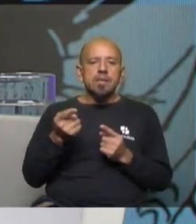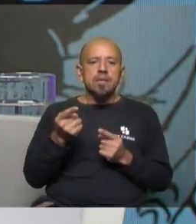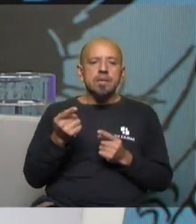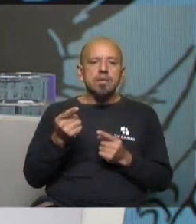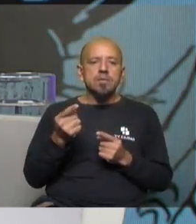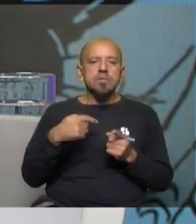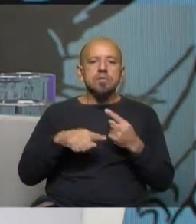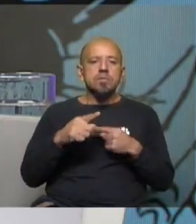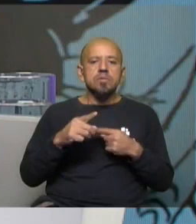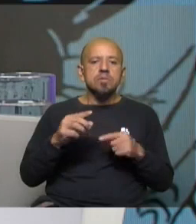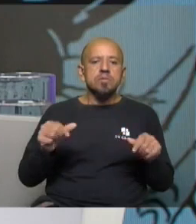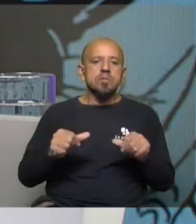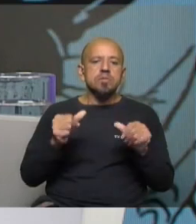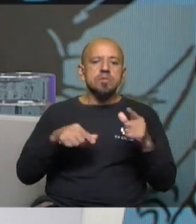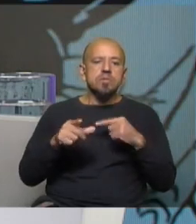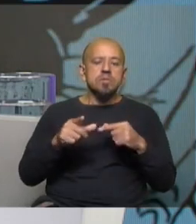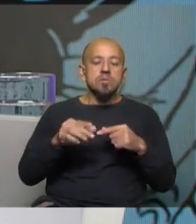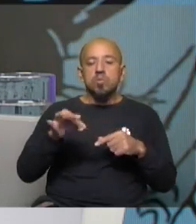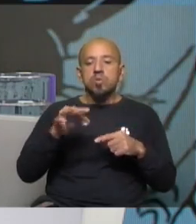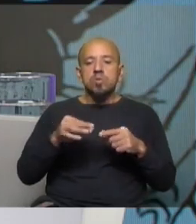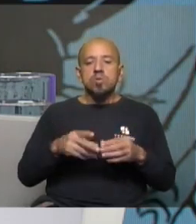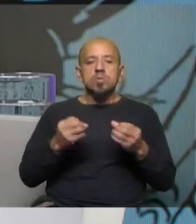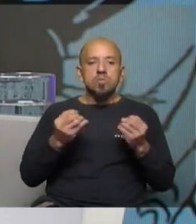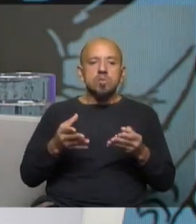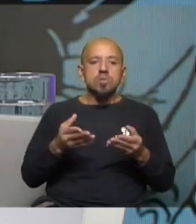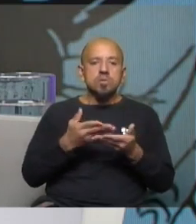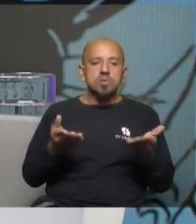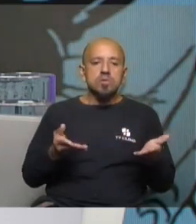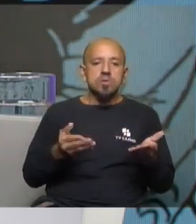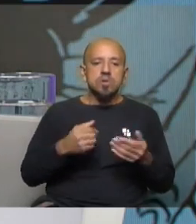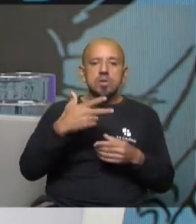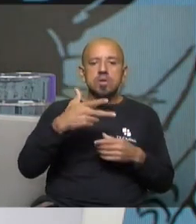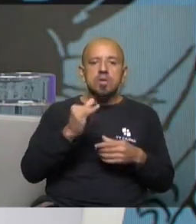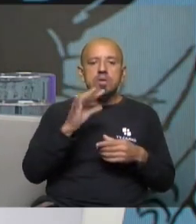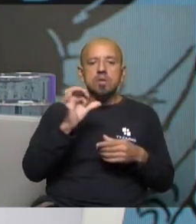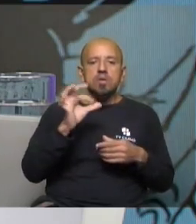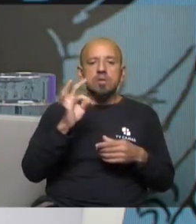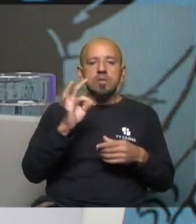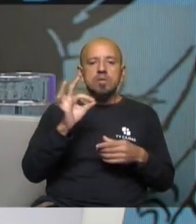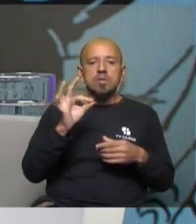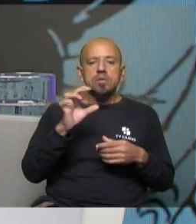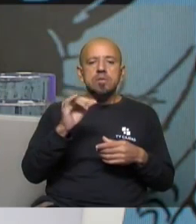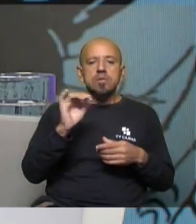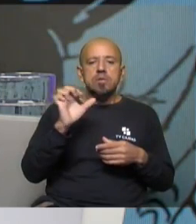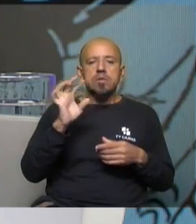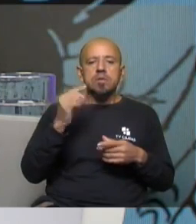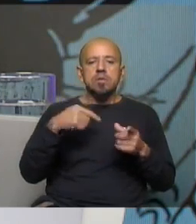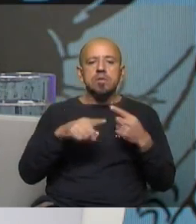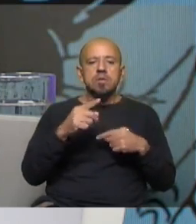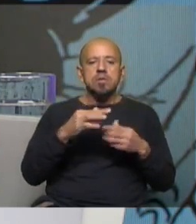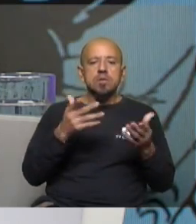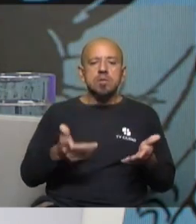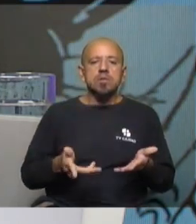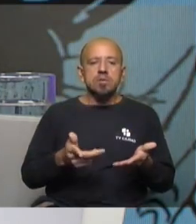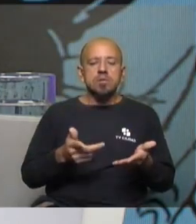con eso armas una cosa que es un género único por eso vale en sí mismo la historieta no en que claro eso es una hija del dibujo